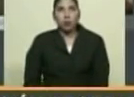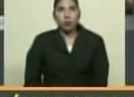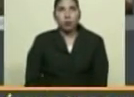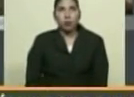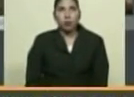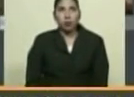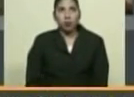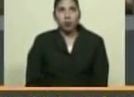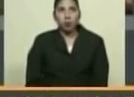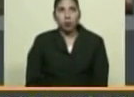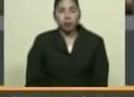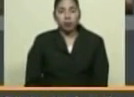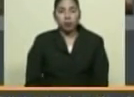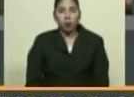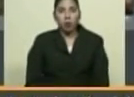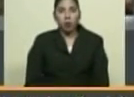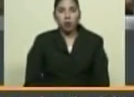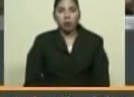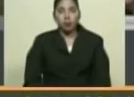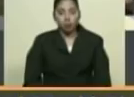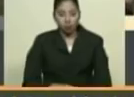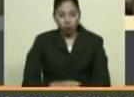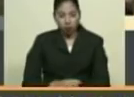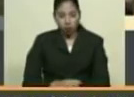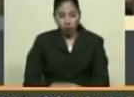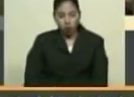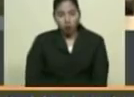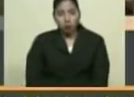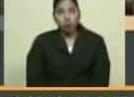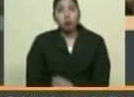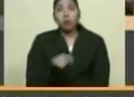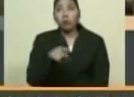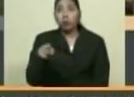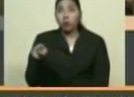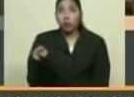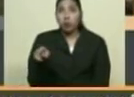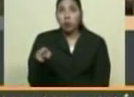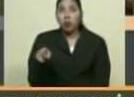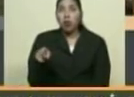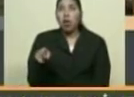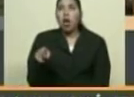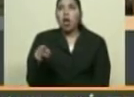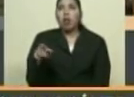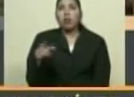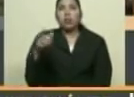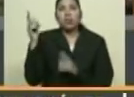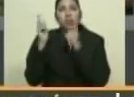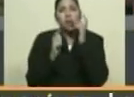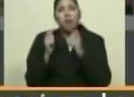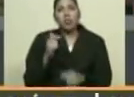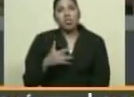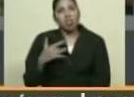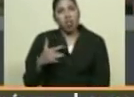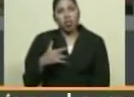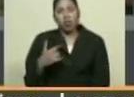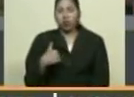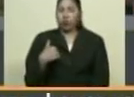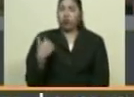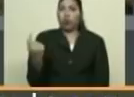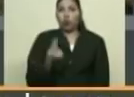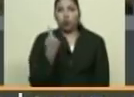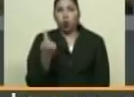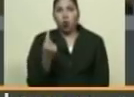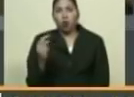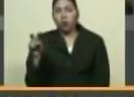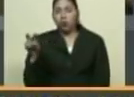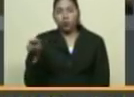dije algo así como que el día que el comandante Chávez sienta que está solo, va a voltear y me va a